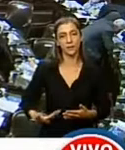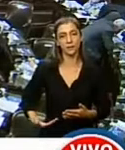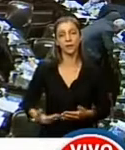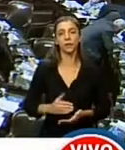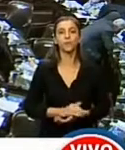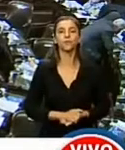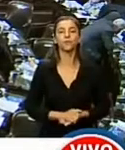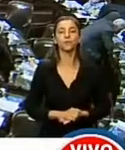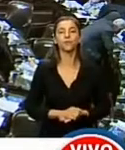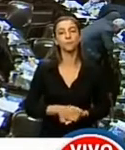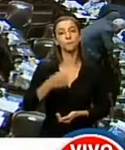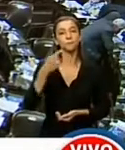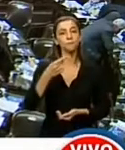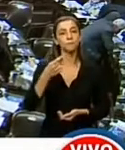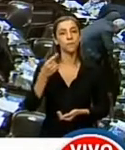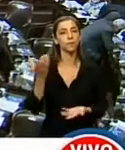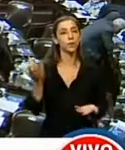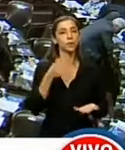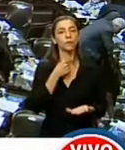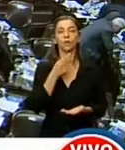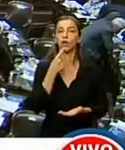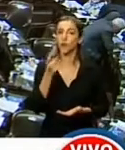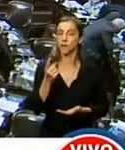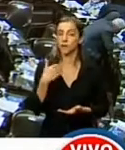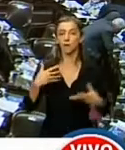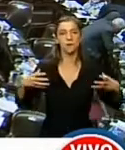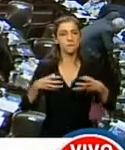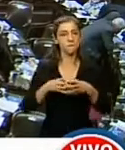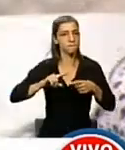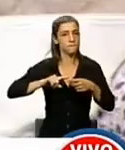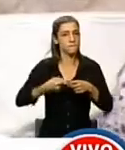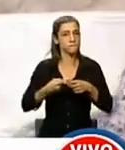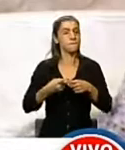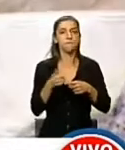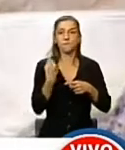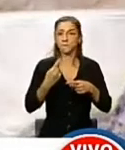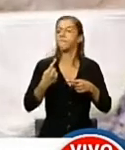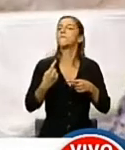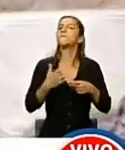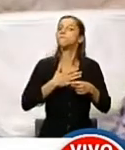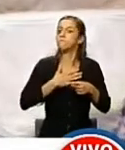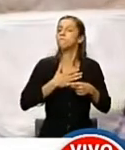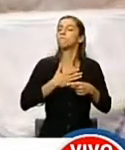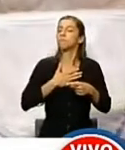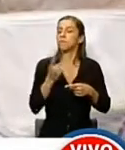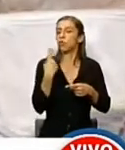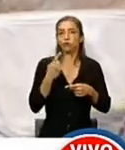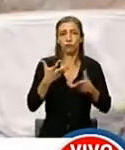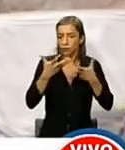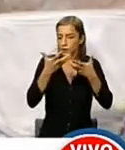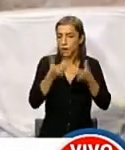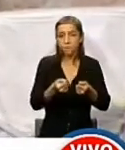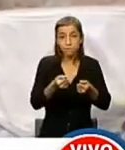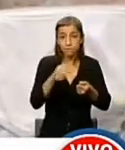en primer lugar quiero señalar que desde el bloque de la libertad avanza de ninguna manera vamos a acompañar